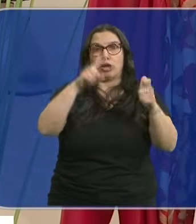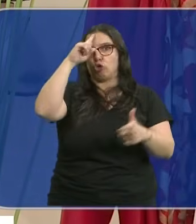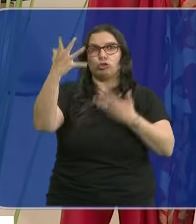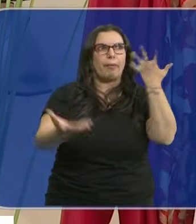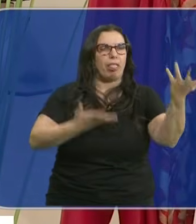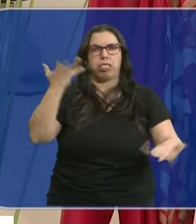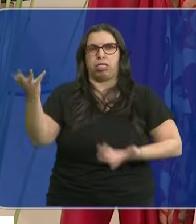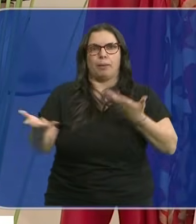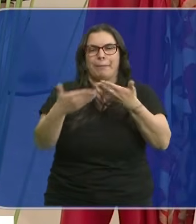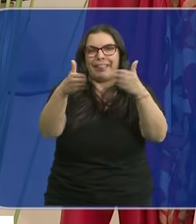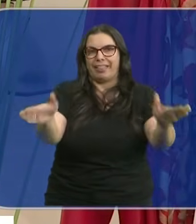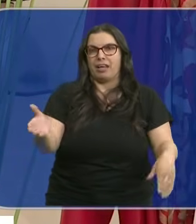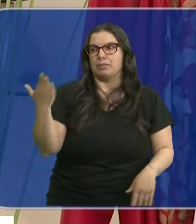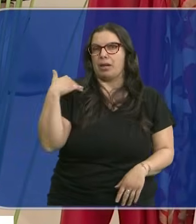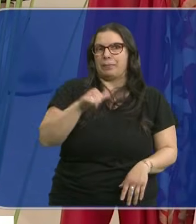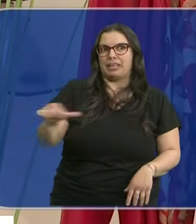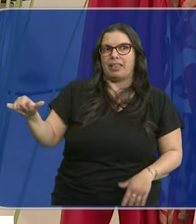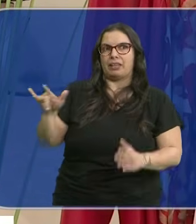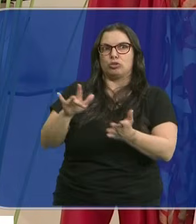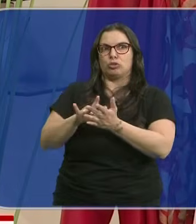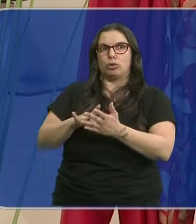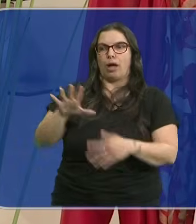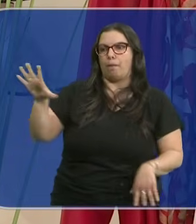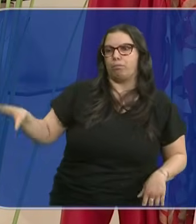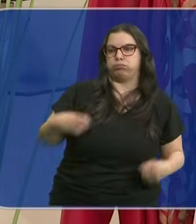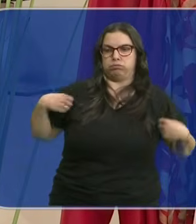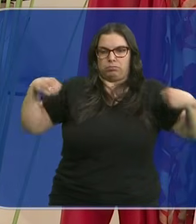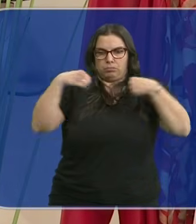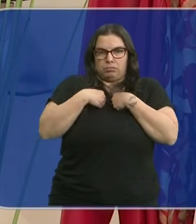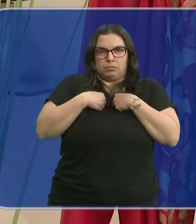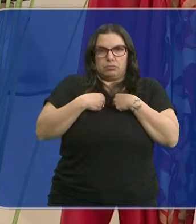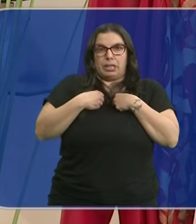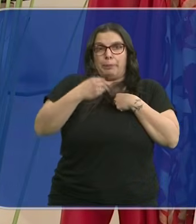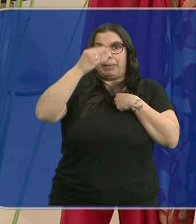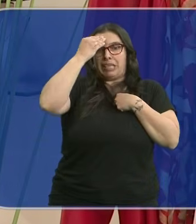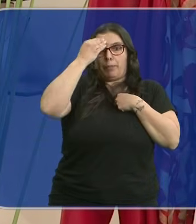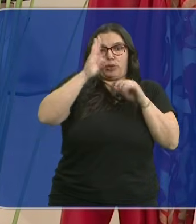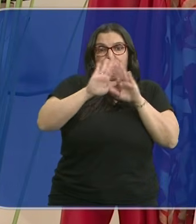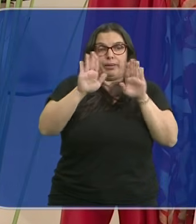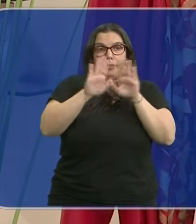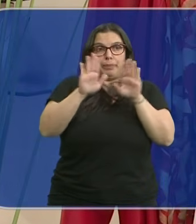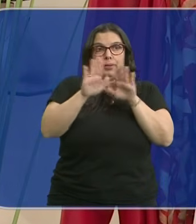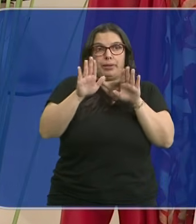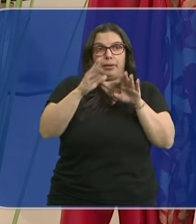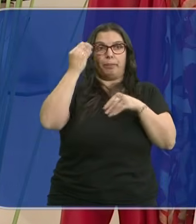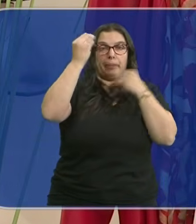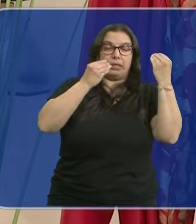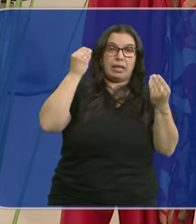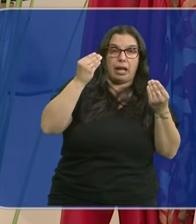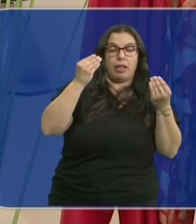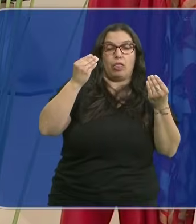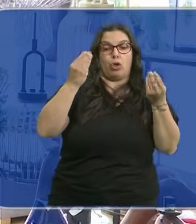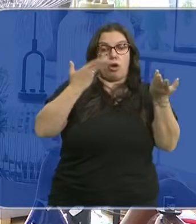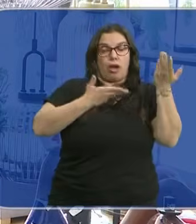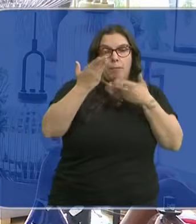descentrada totalmente. La semana pasada hemos tenido que rescatar el botín y el plumas, cuando ya pensábamos en la colección y en el cambio